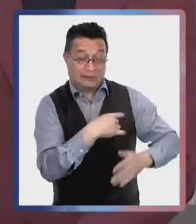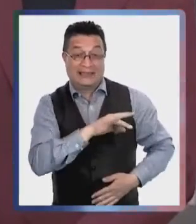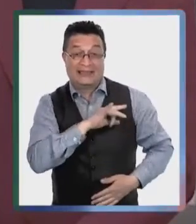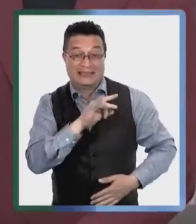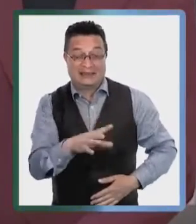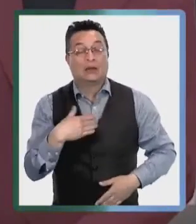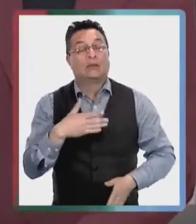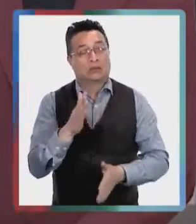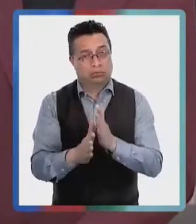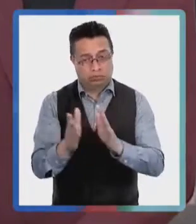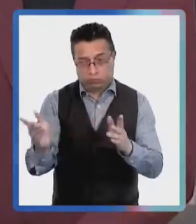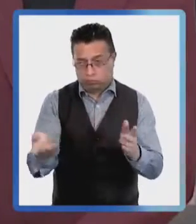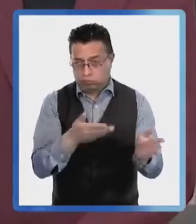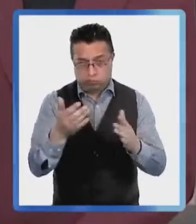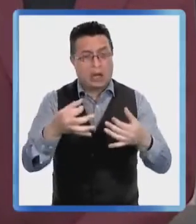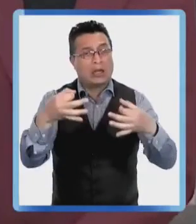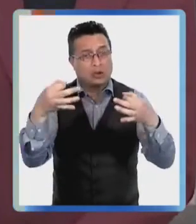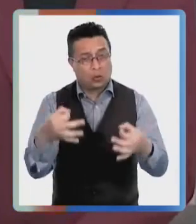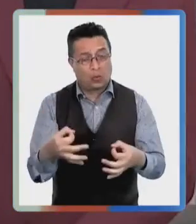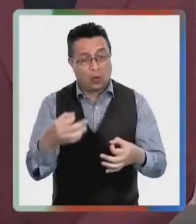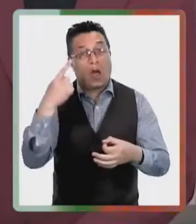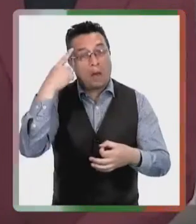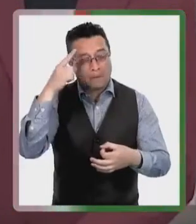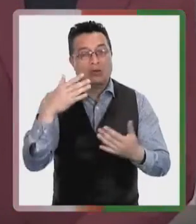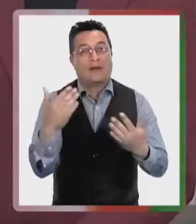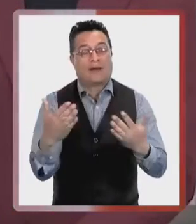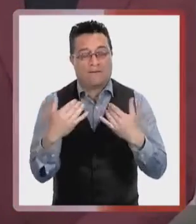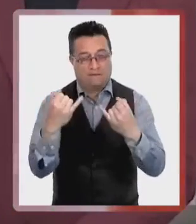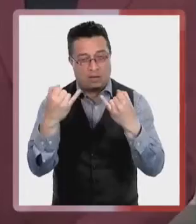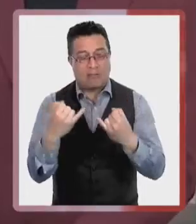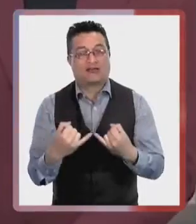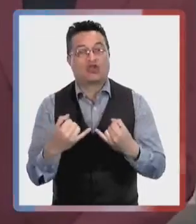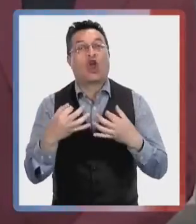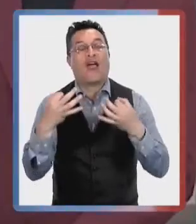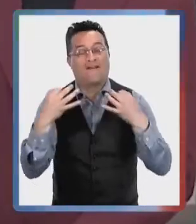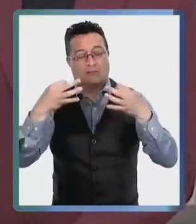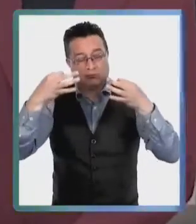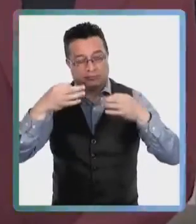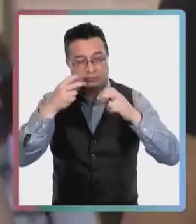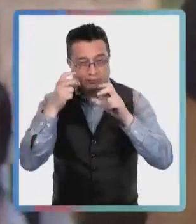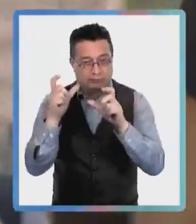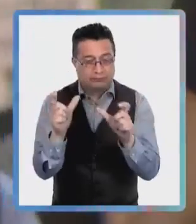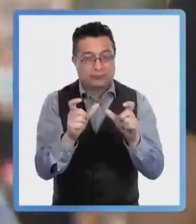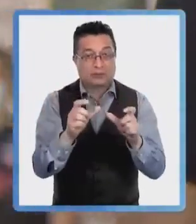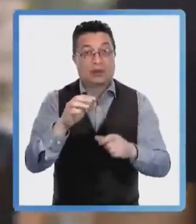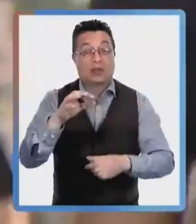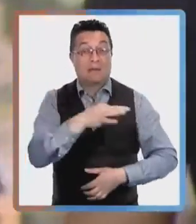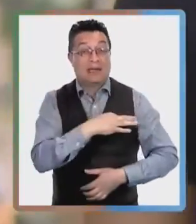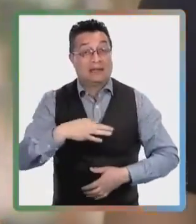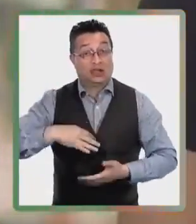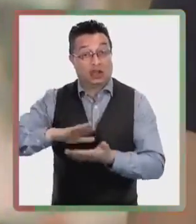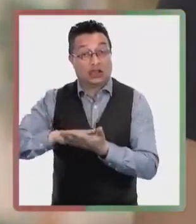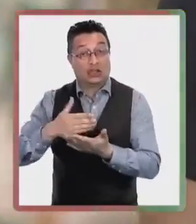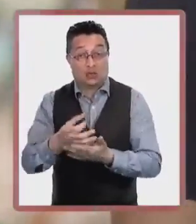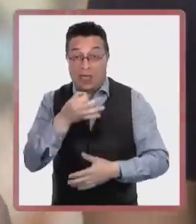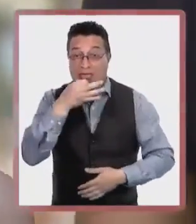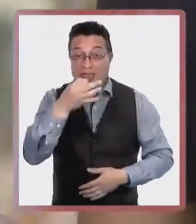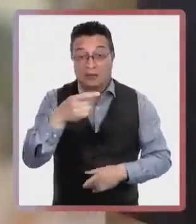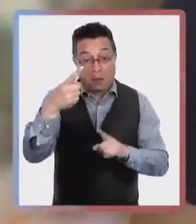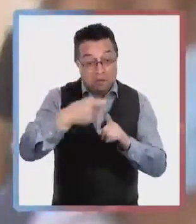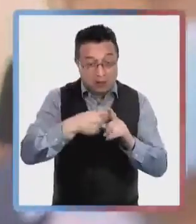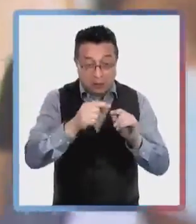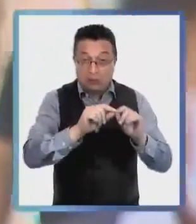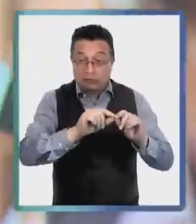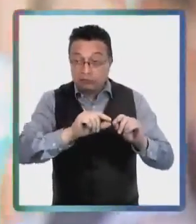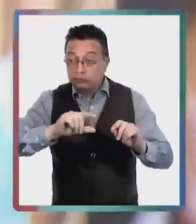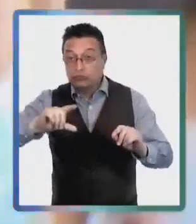sea expedito, seguro, pero que nos siga entregando la información de vigilancia necesaria. MinSal aclaró que si en los próximos meses